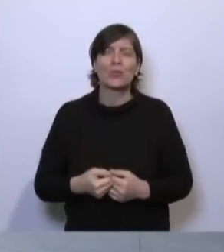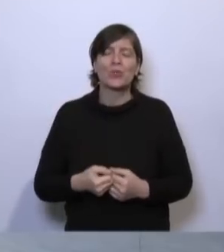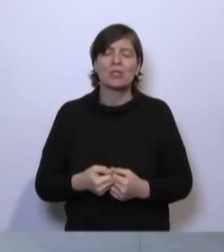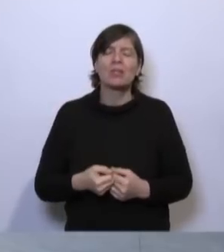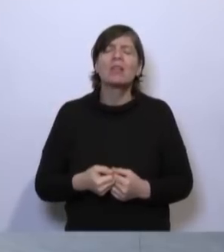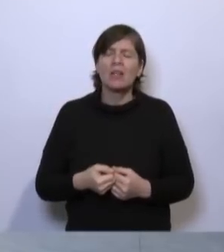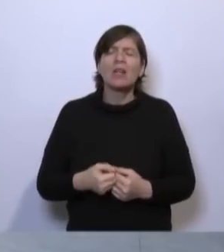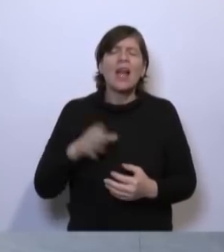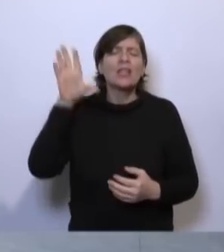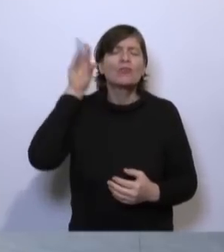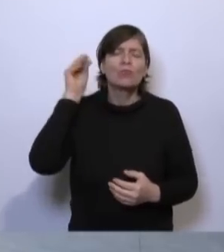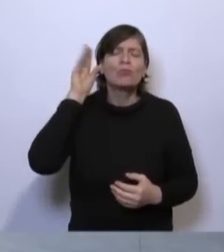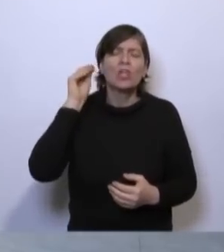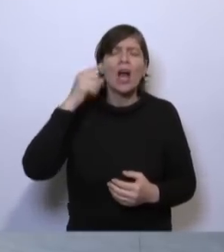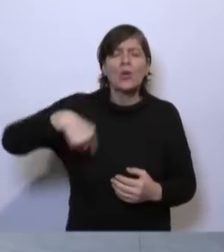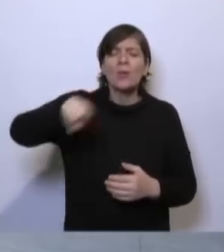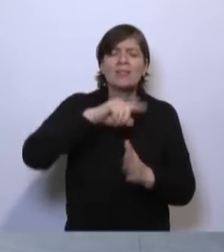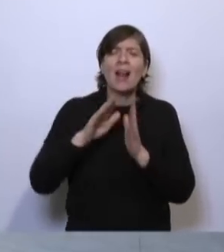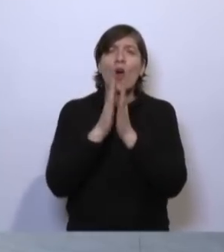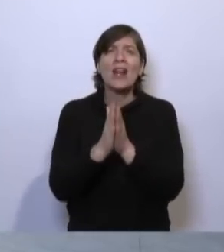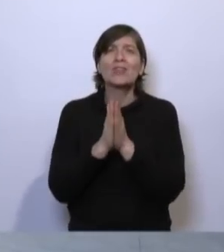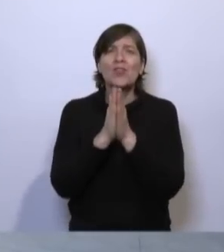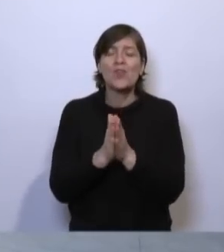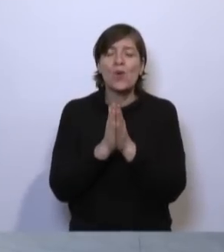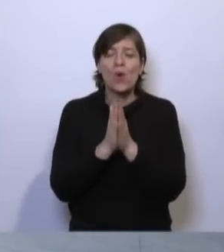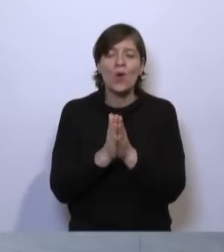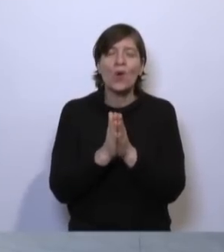palabras, escucha nuestra